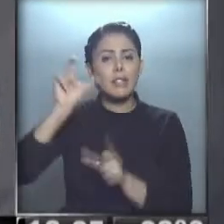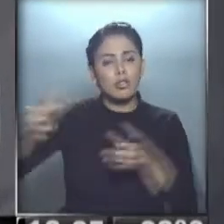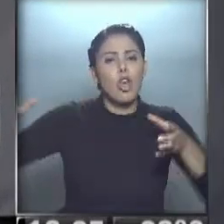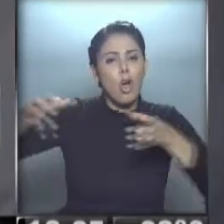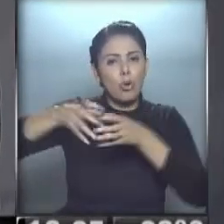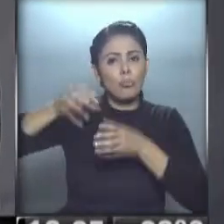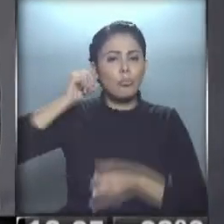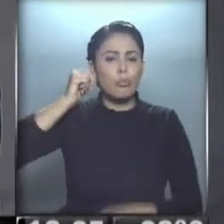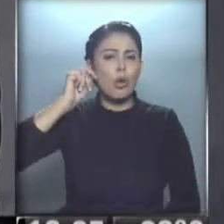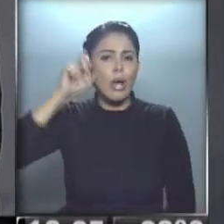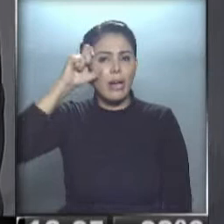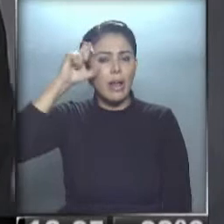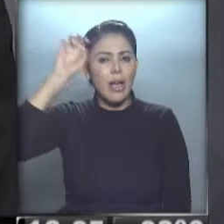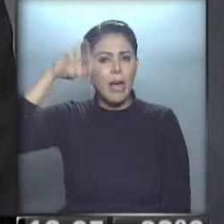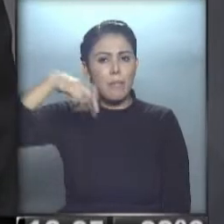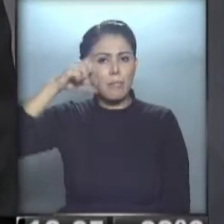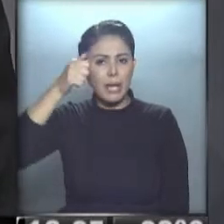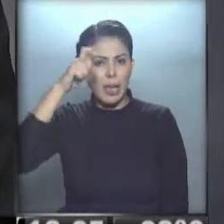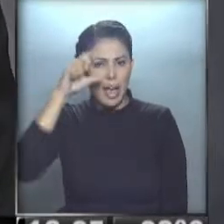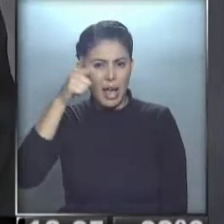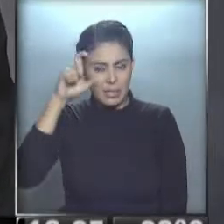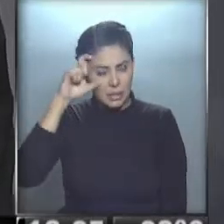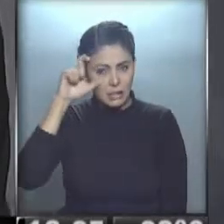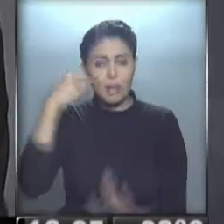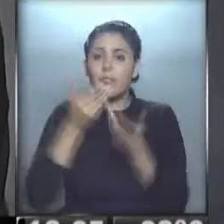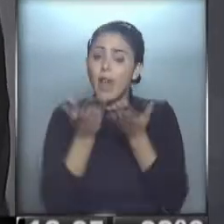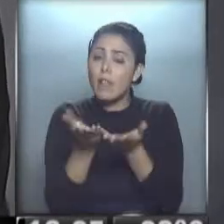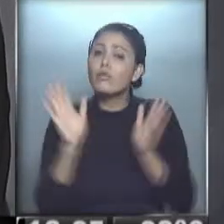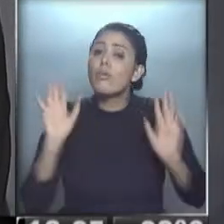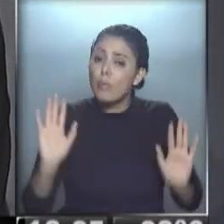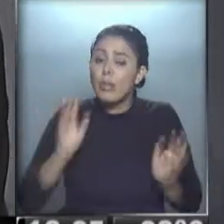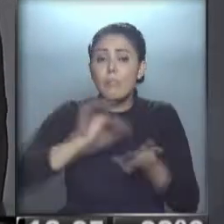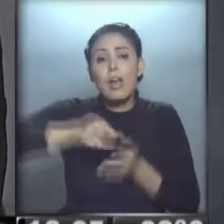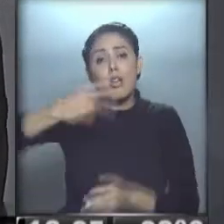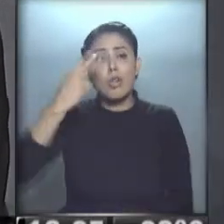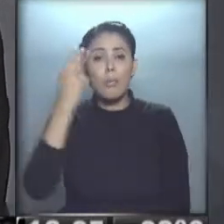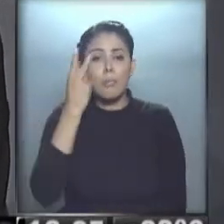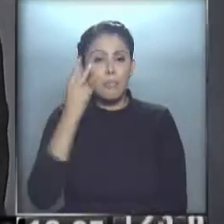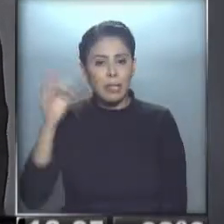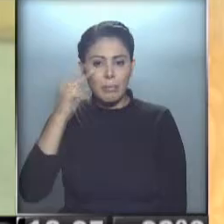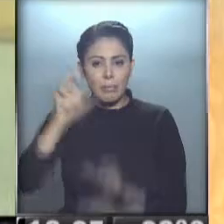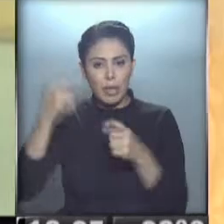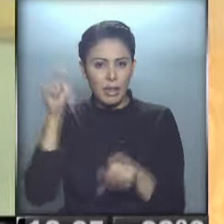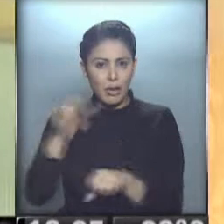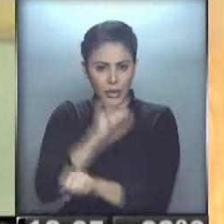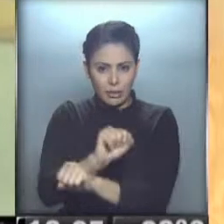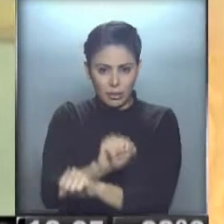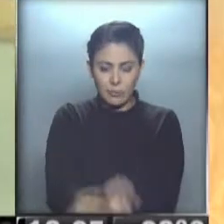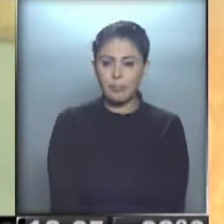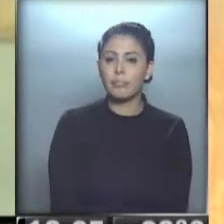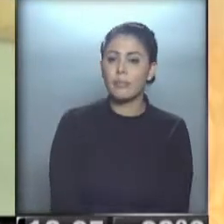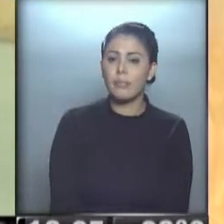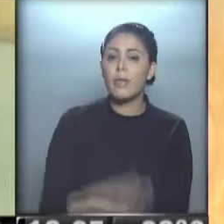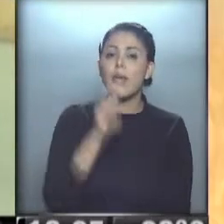greenpeace entre ellos los dos argentinos una medida que podría beneficiar además a otros 20 mil detenidos la amnistía también